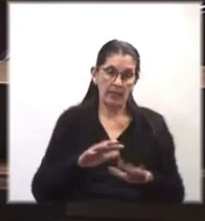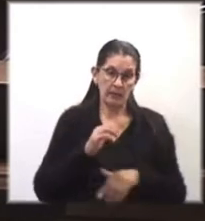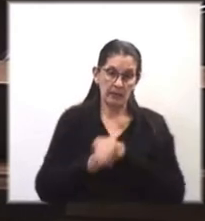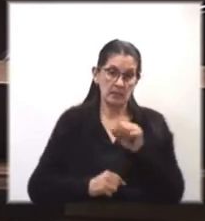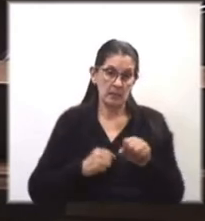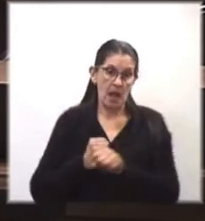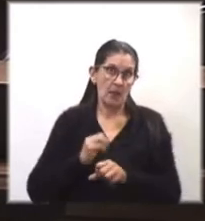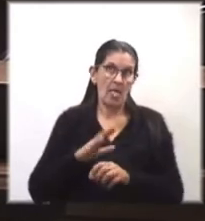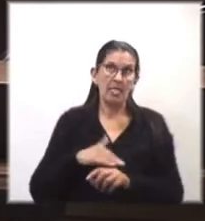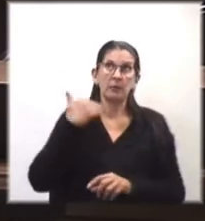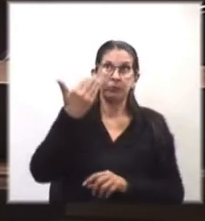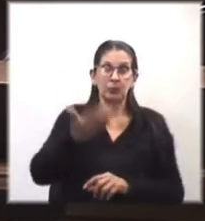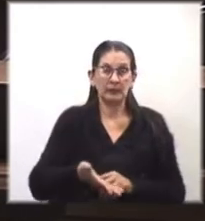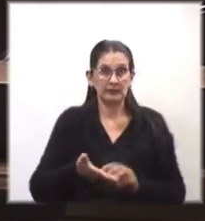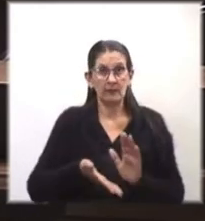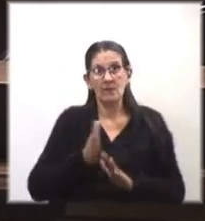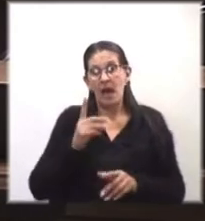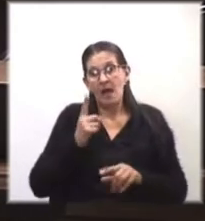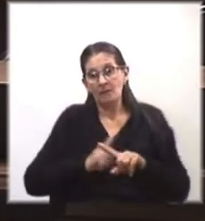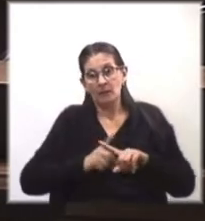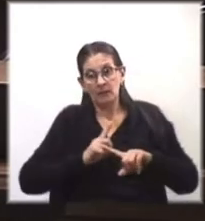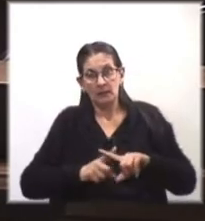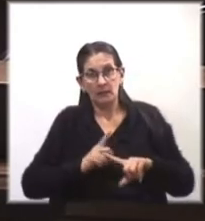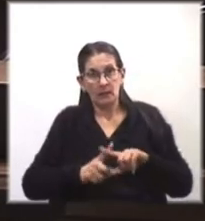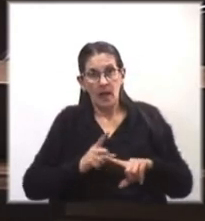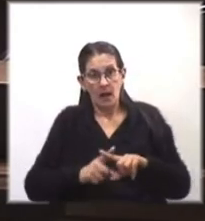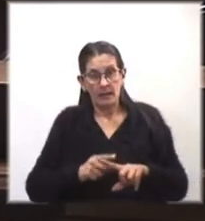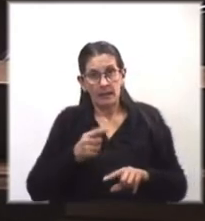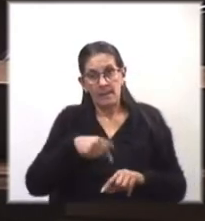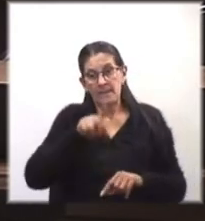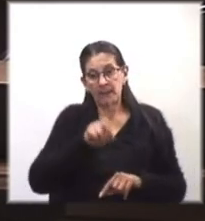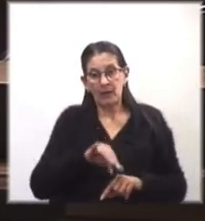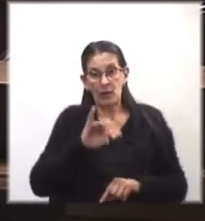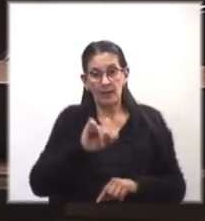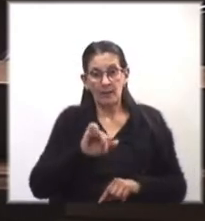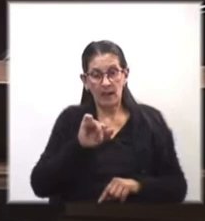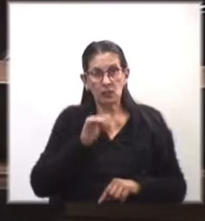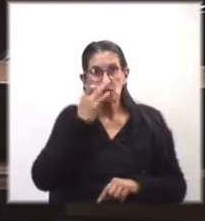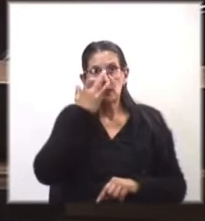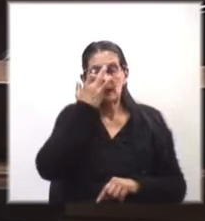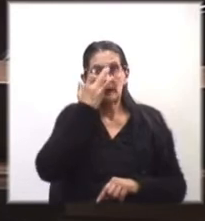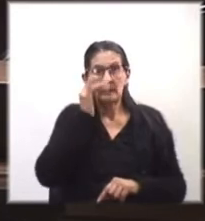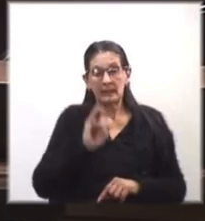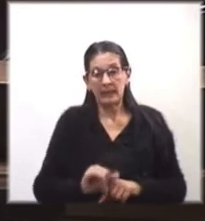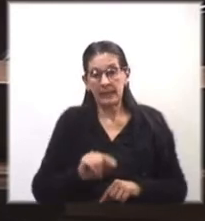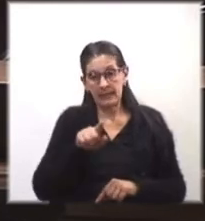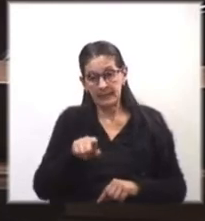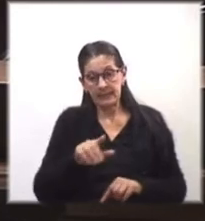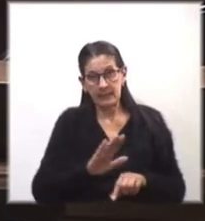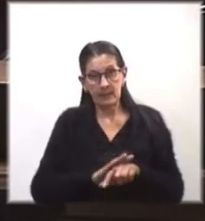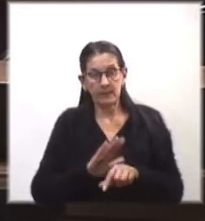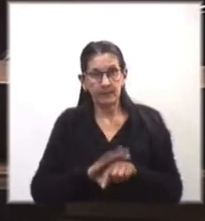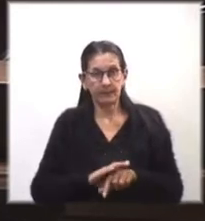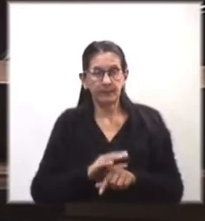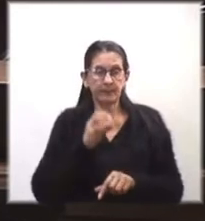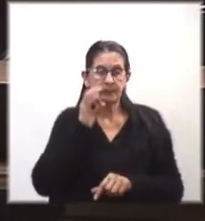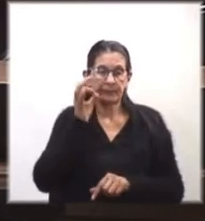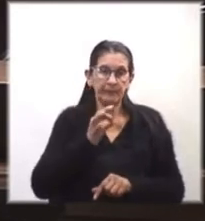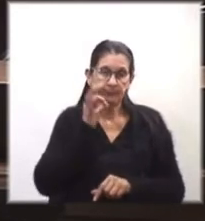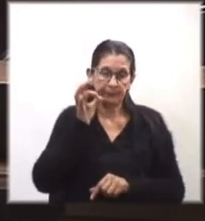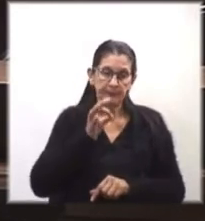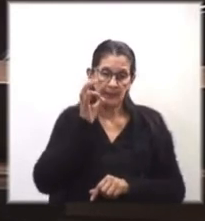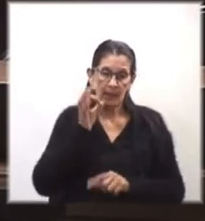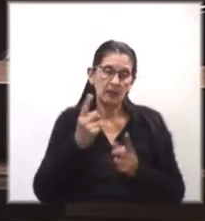años era la primera vez que iba a haber una celebración del 1 de mayo. Y en ese acto, alguno